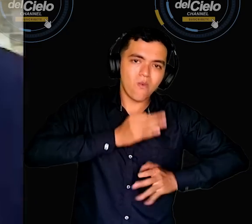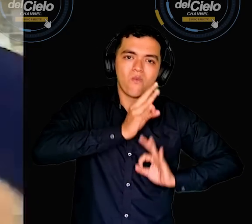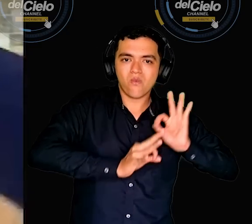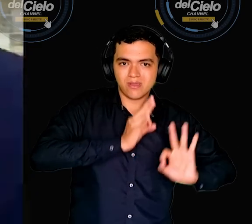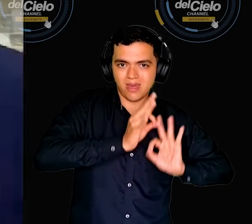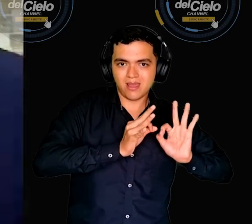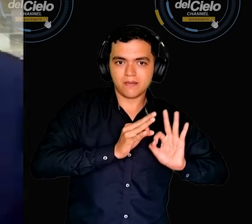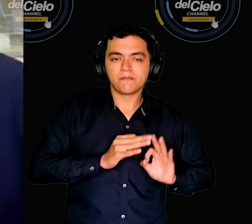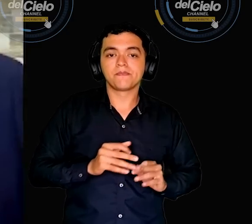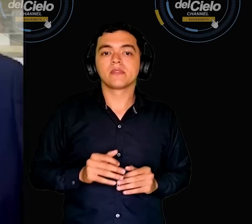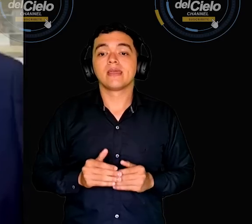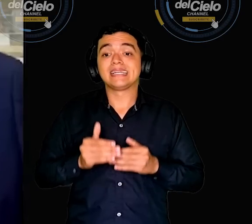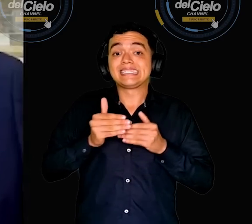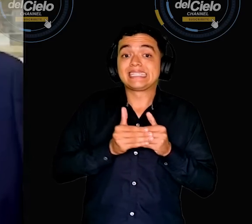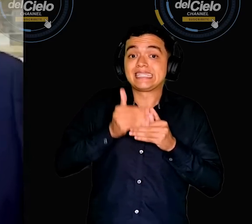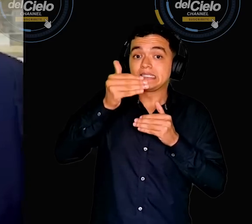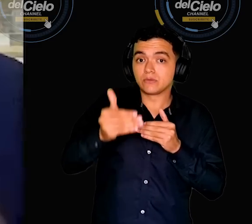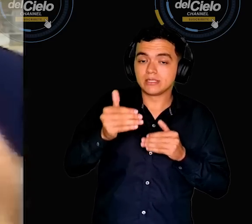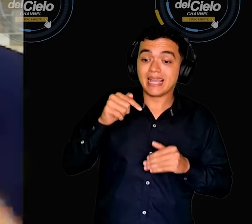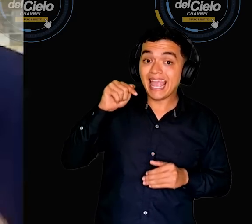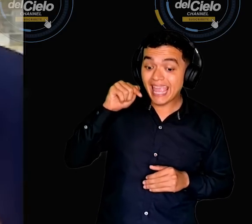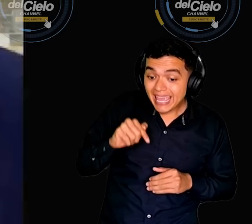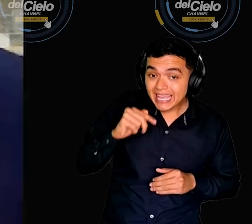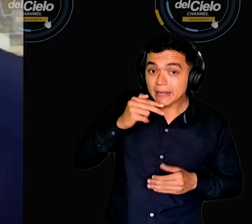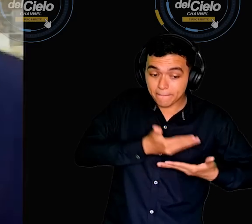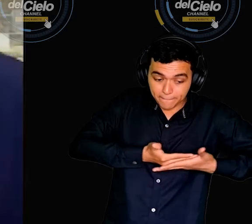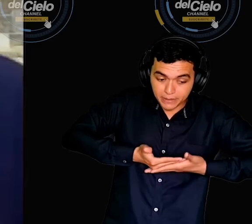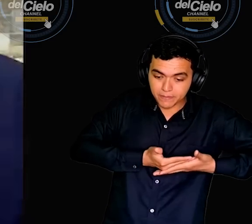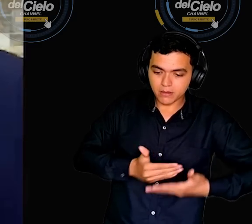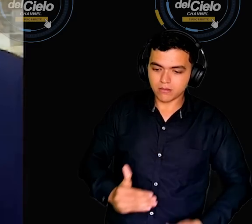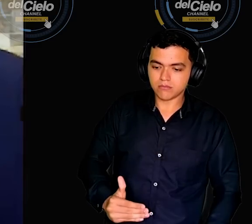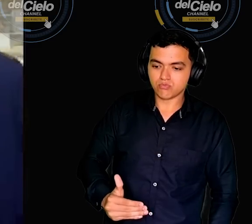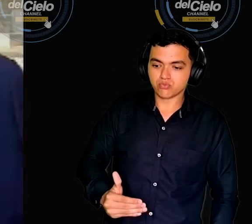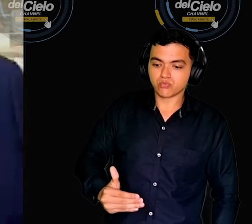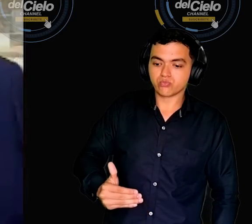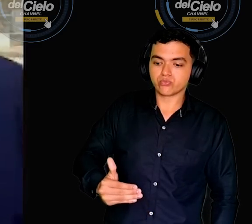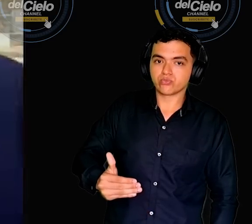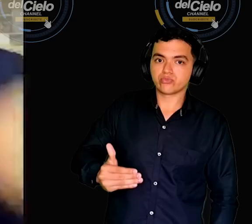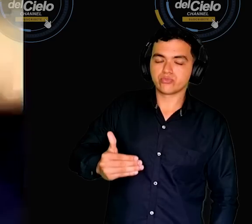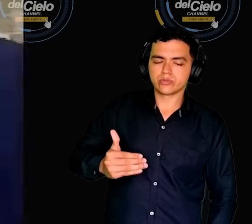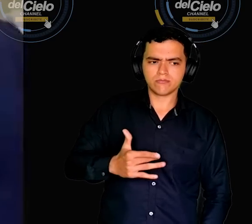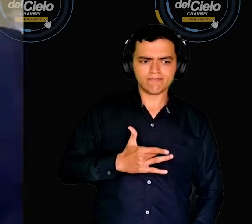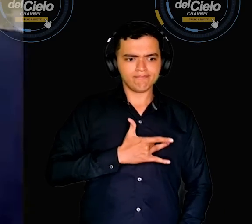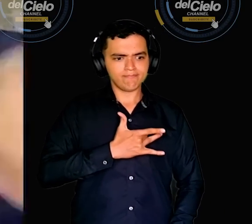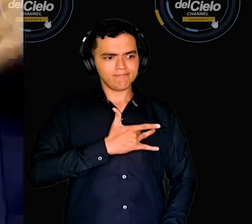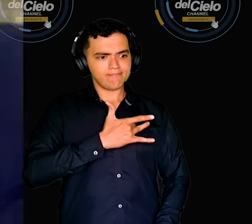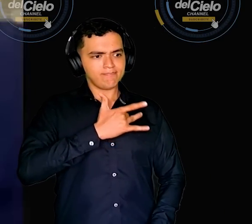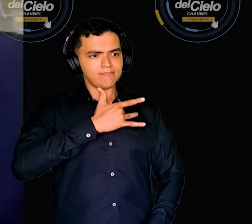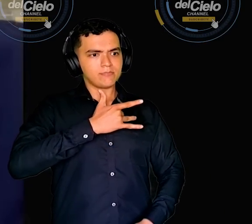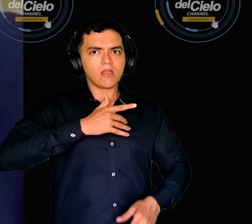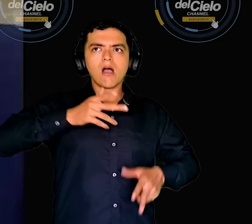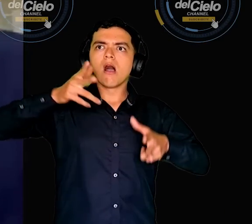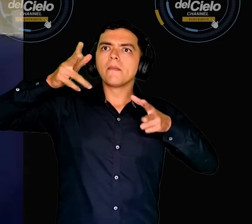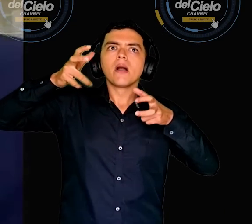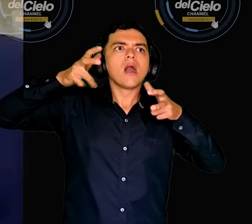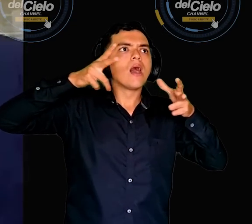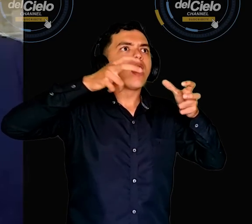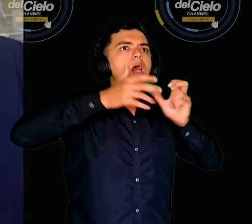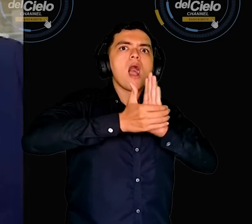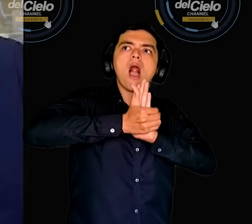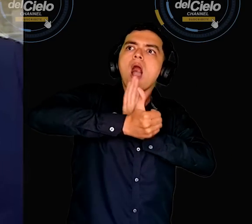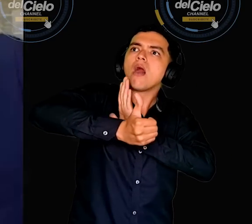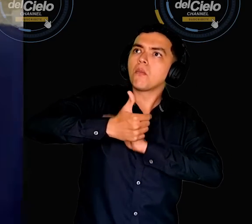niña, esa es nuestra niña, tuya y mía. Así que vamos a criarla entre los dos. Dame la